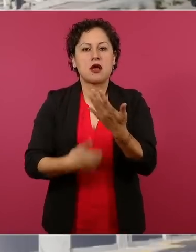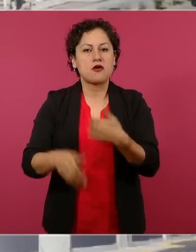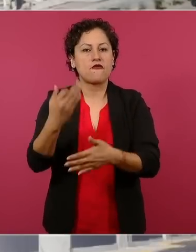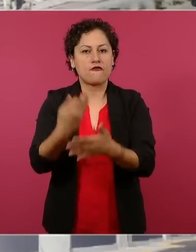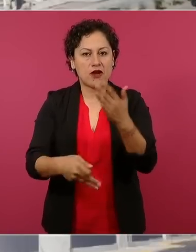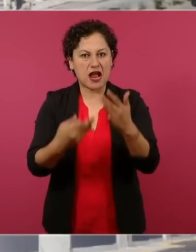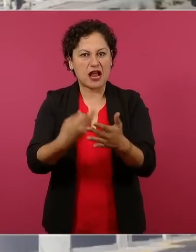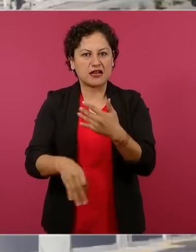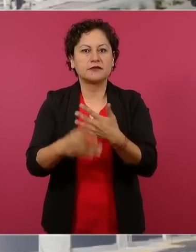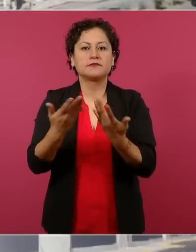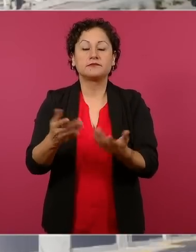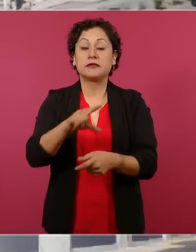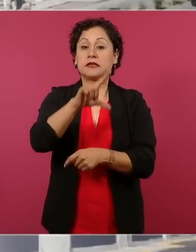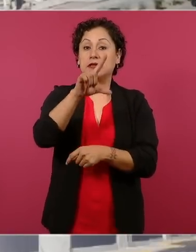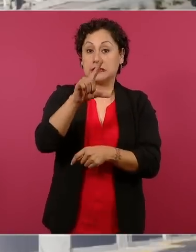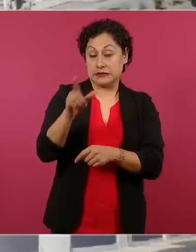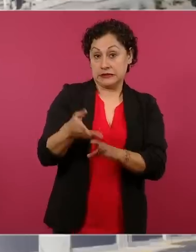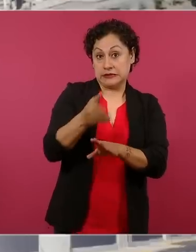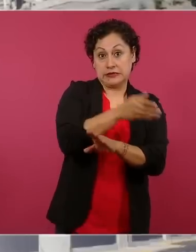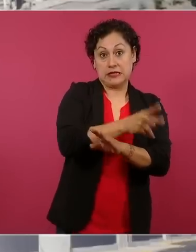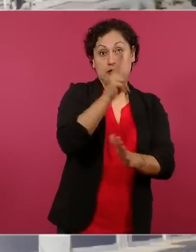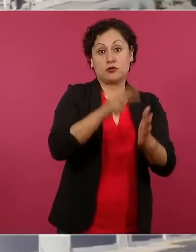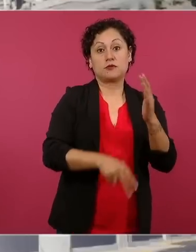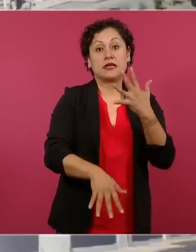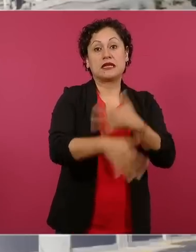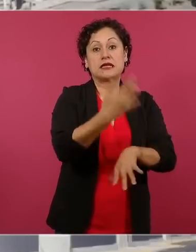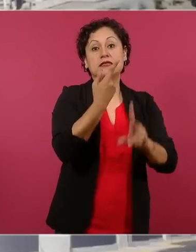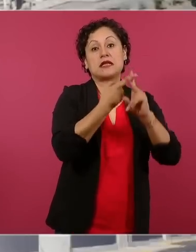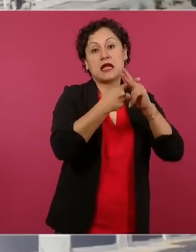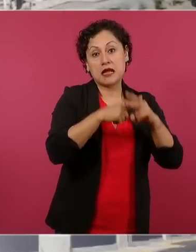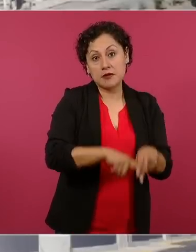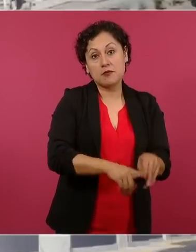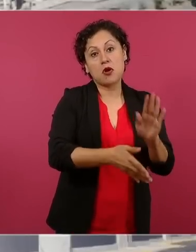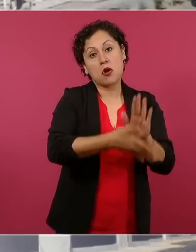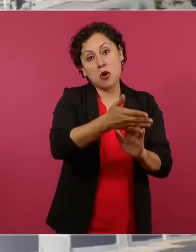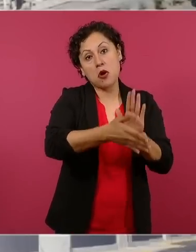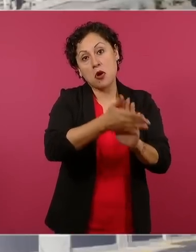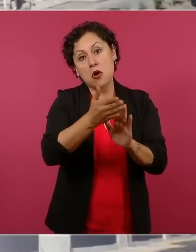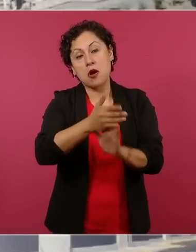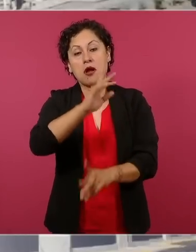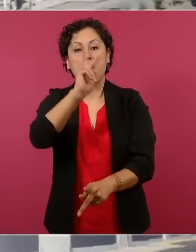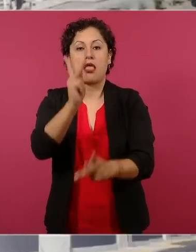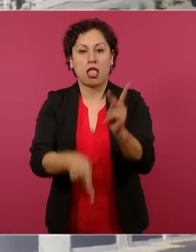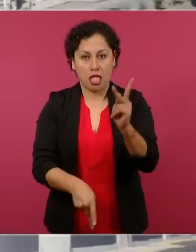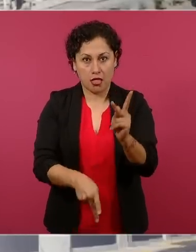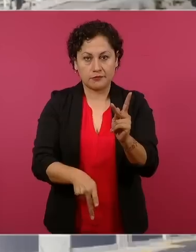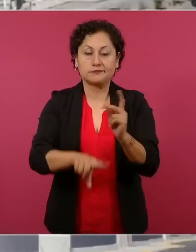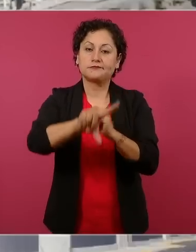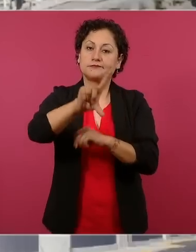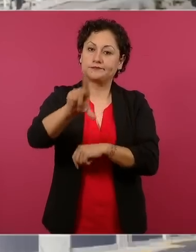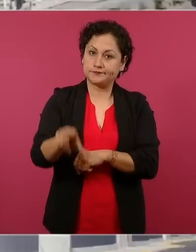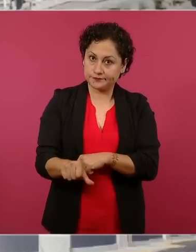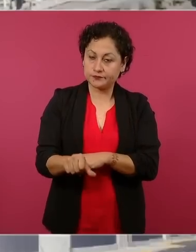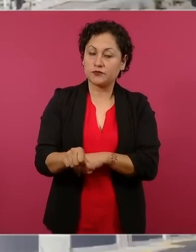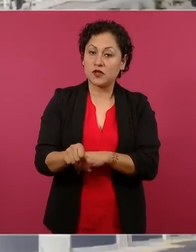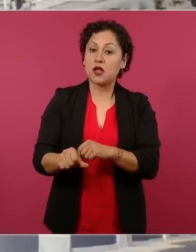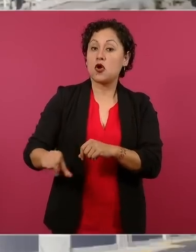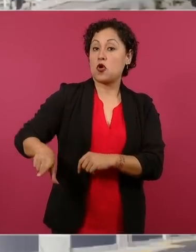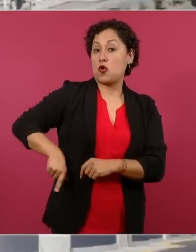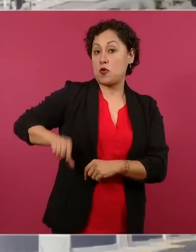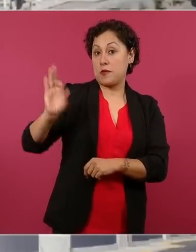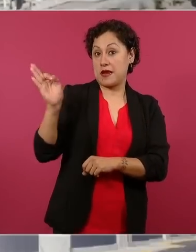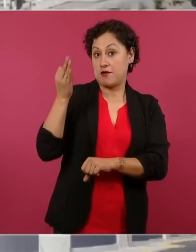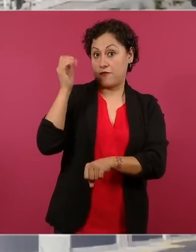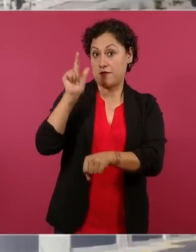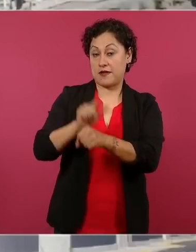en 2015, quedó abandonada y en obra negra durante 6 años allí en Gómez Palacio, y el gobierno federal, con una